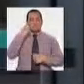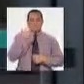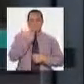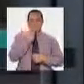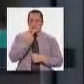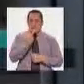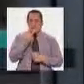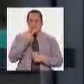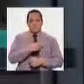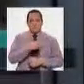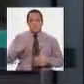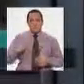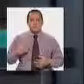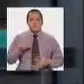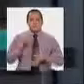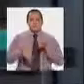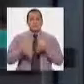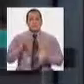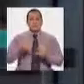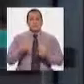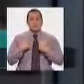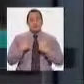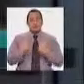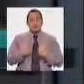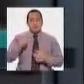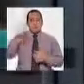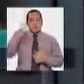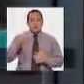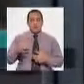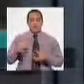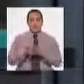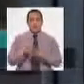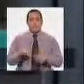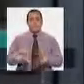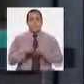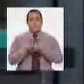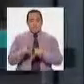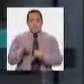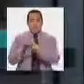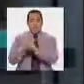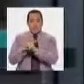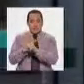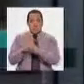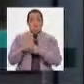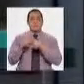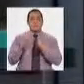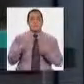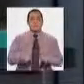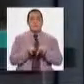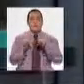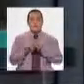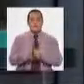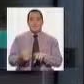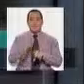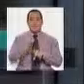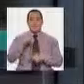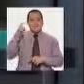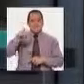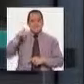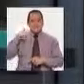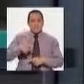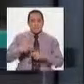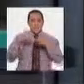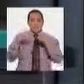del ministro de Justicia y Derechos Humanos. Por eso que considero que no solo es legal, sino es adecuado y